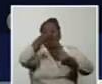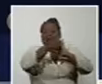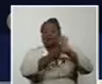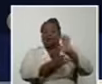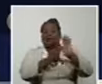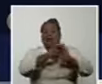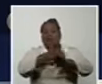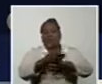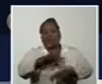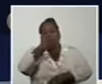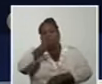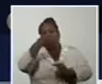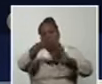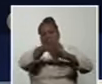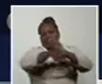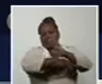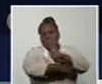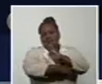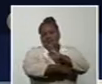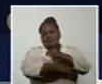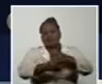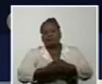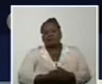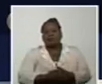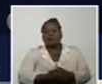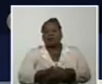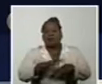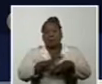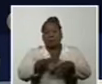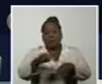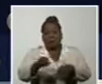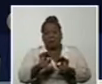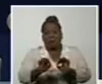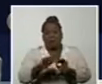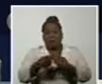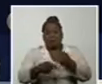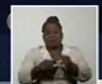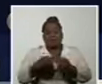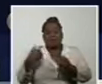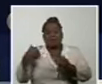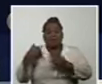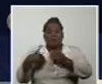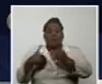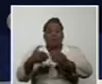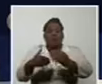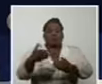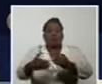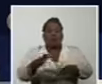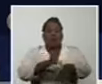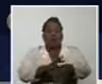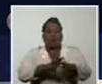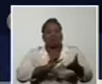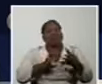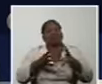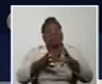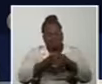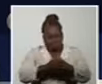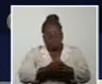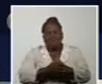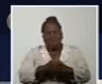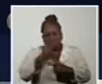su momento, que hacen que a veces la evolución tenga más complicaciones que el sexo